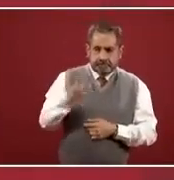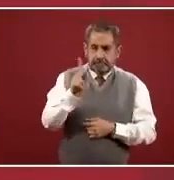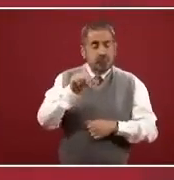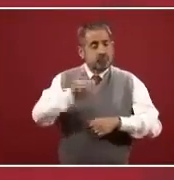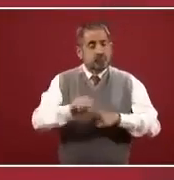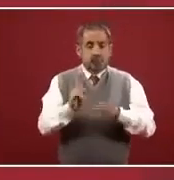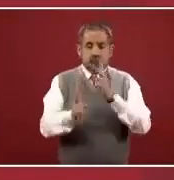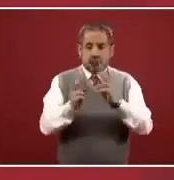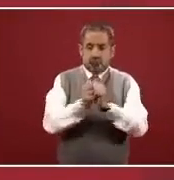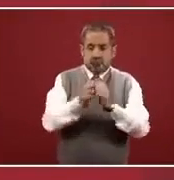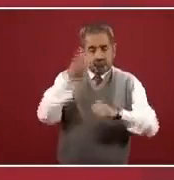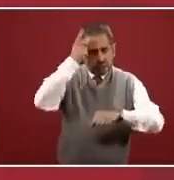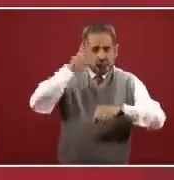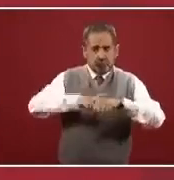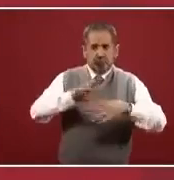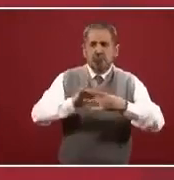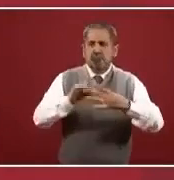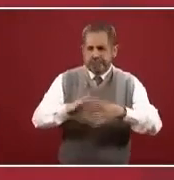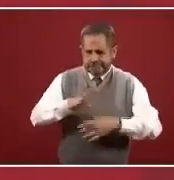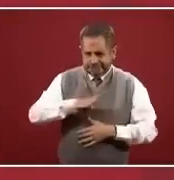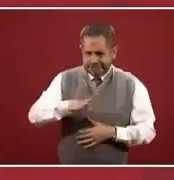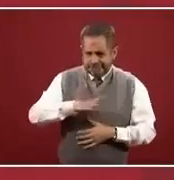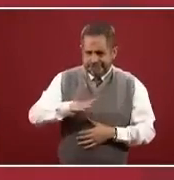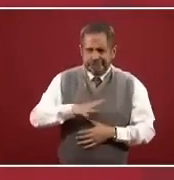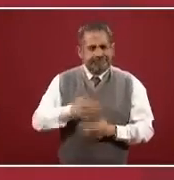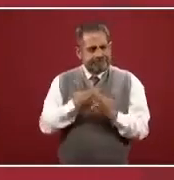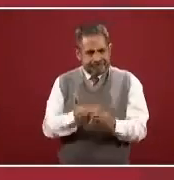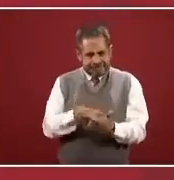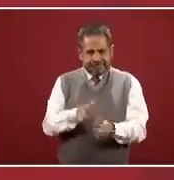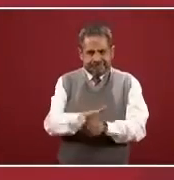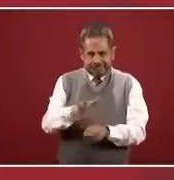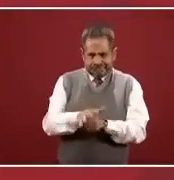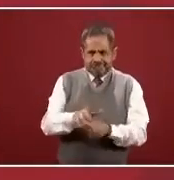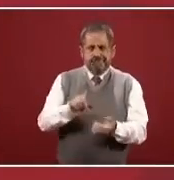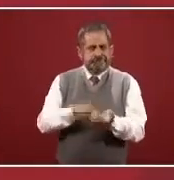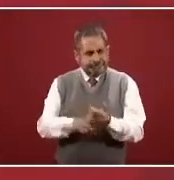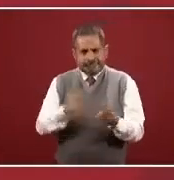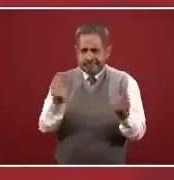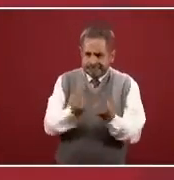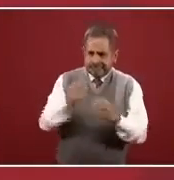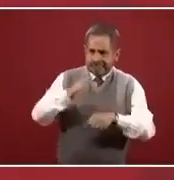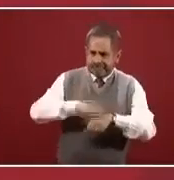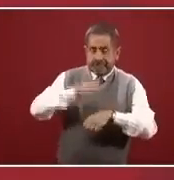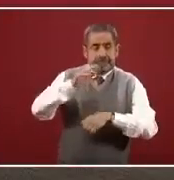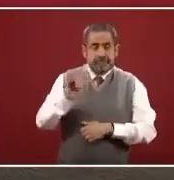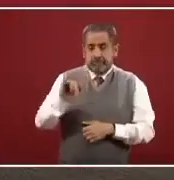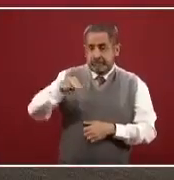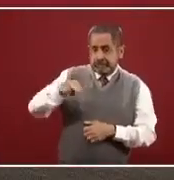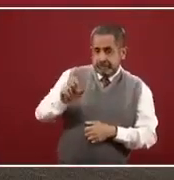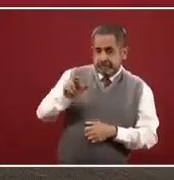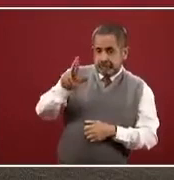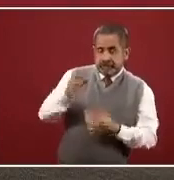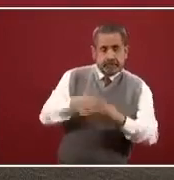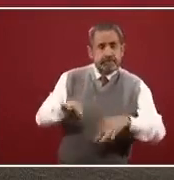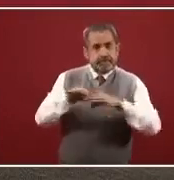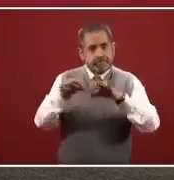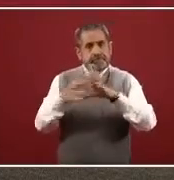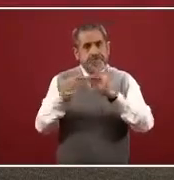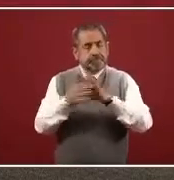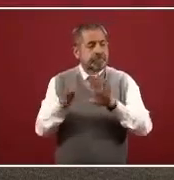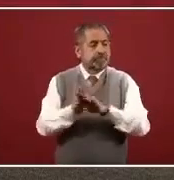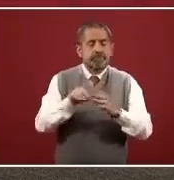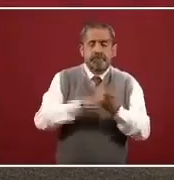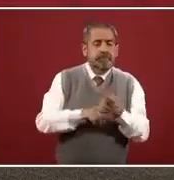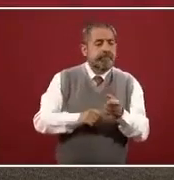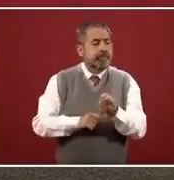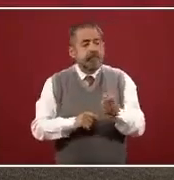director, tenemos entendido que sí hay los insumos, sí se necesitan más insumos, el INER es un punto crítico en el sentido de que